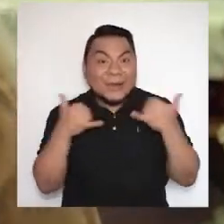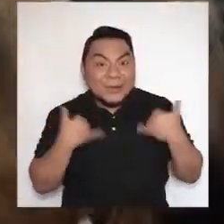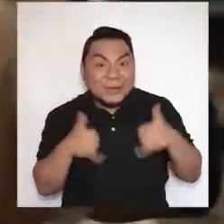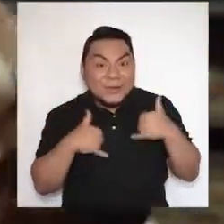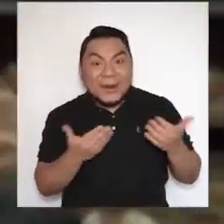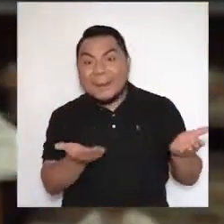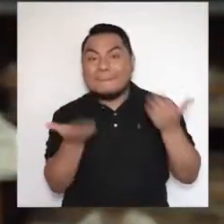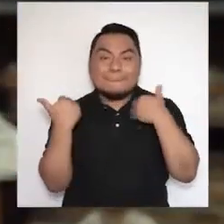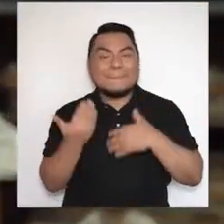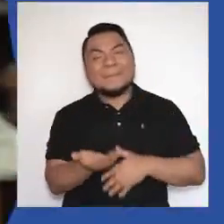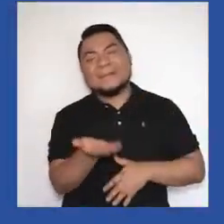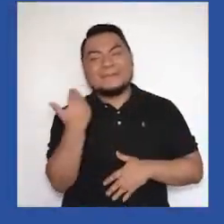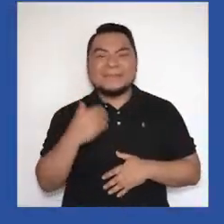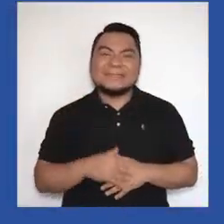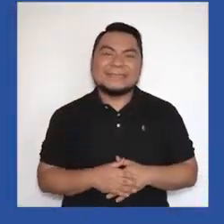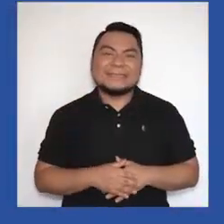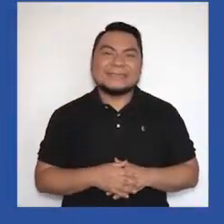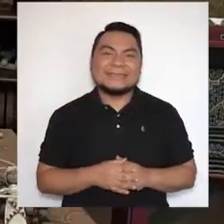¡Ven! ¡Vamos!